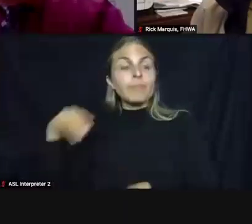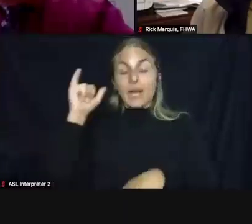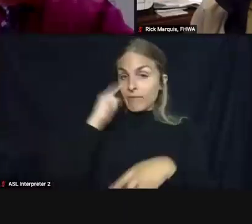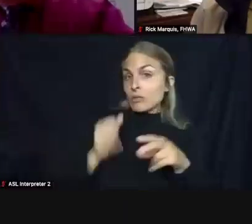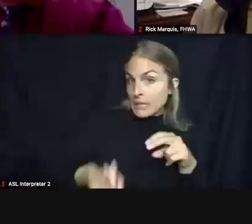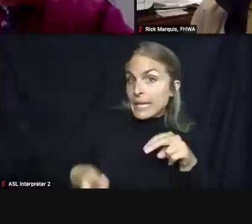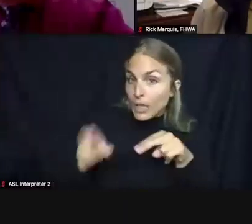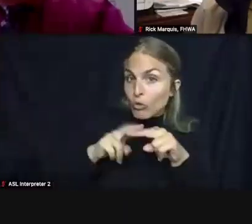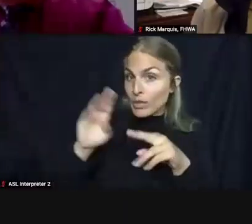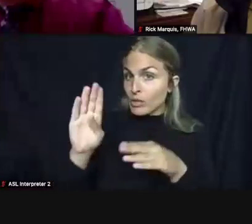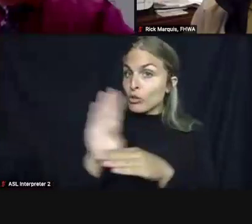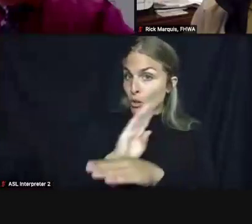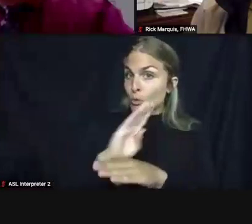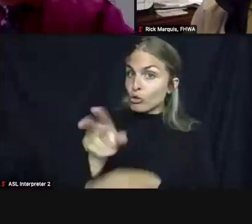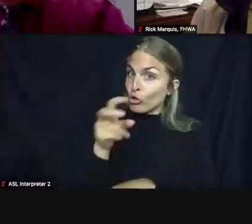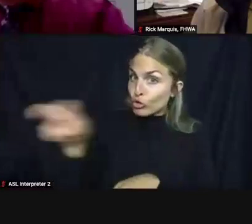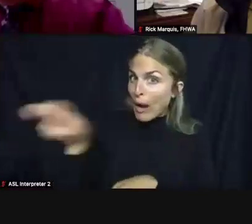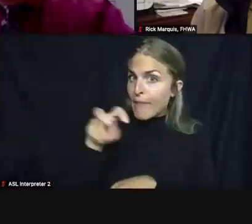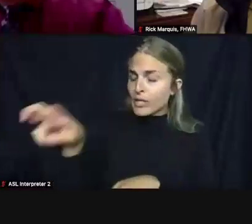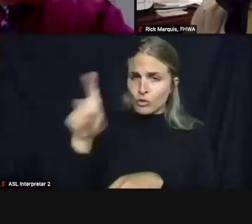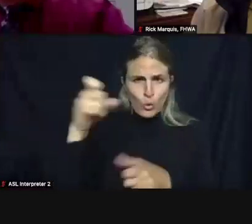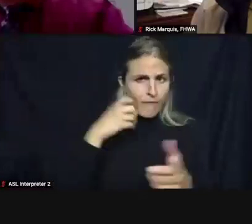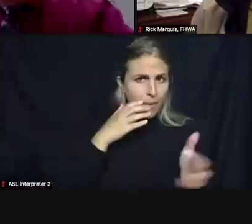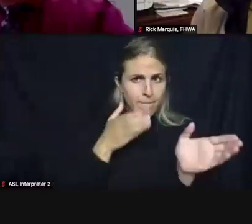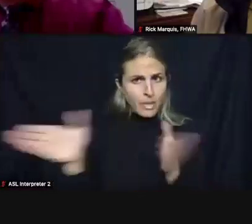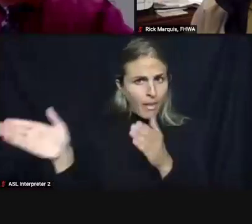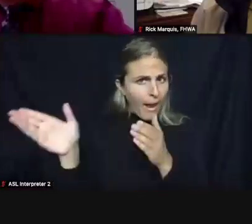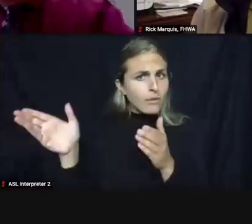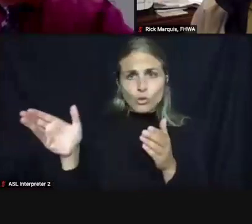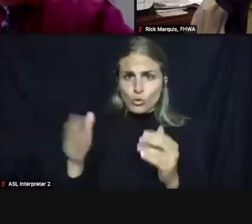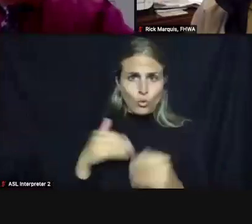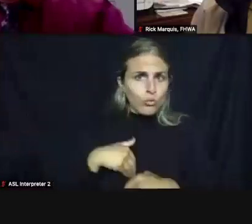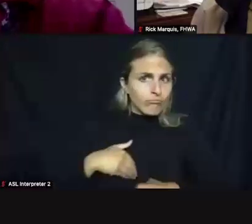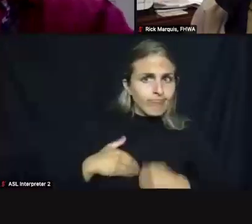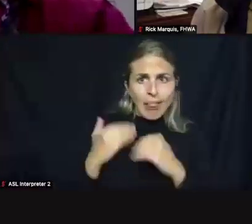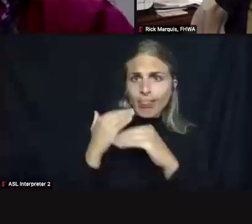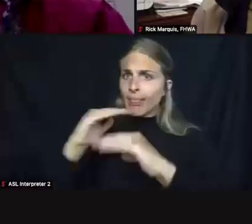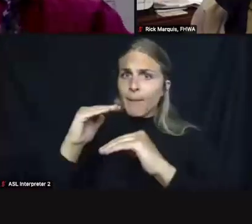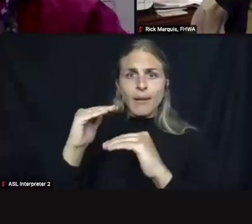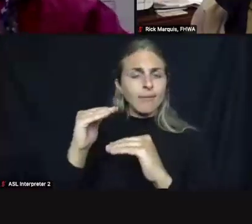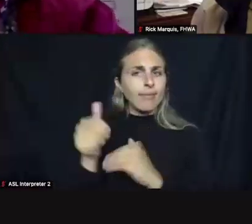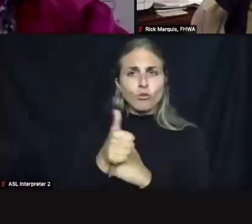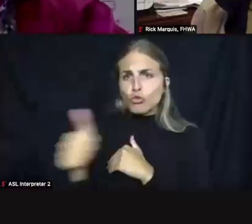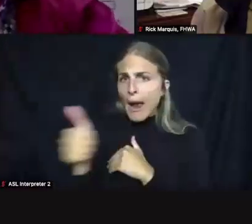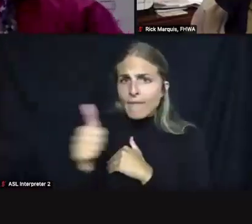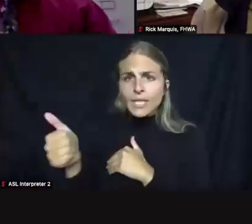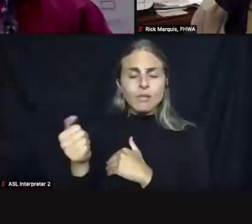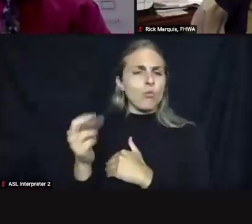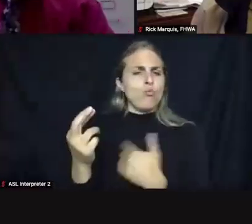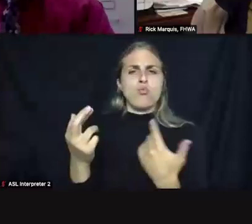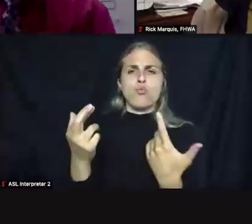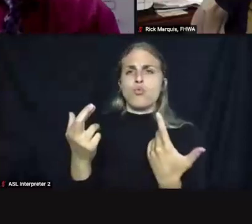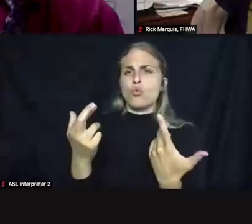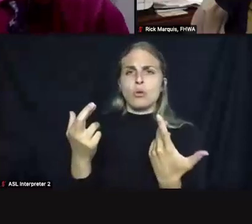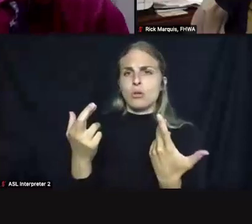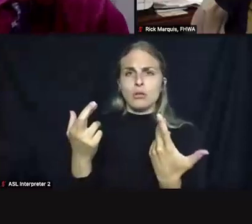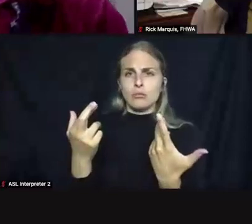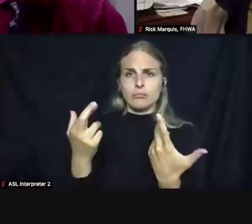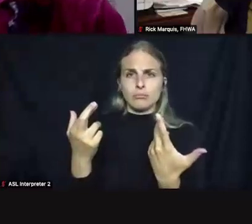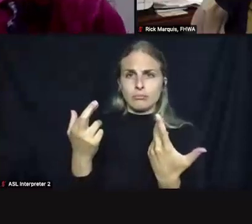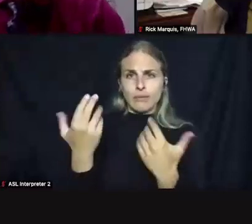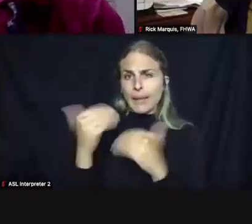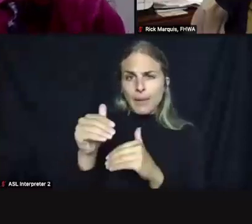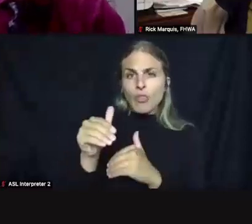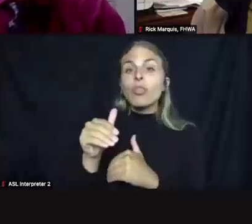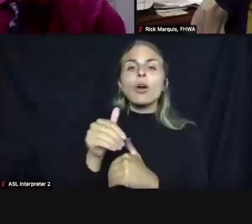aumento de tráfico comercial, ¿usted tiene algún plan para restringir el tráfico en esta